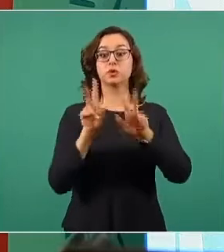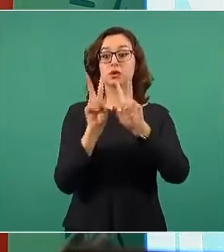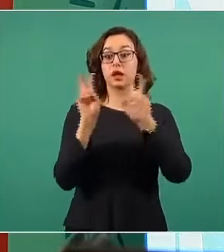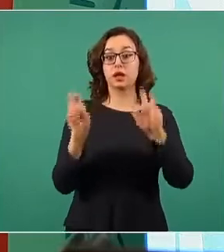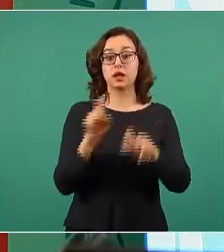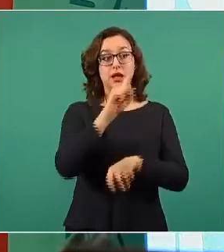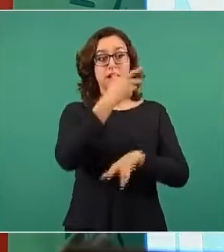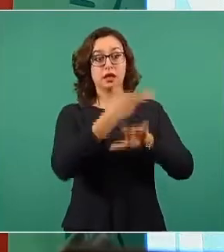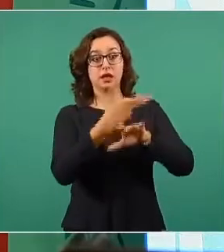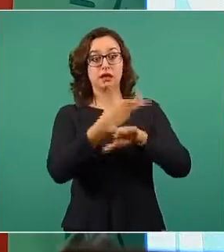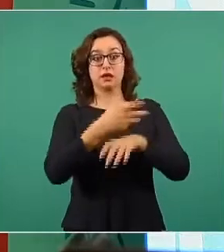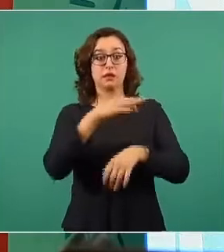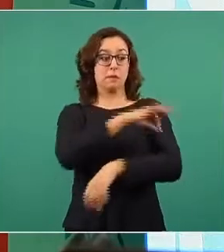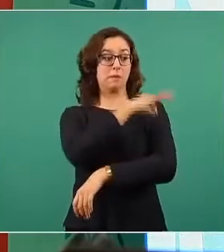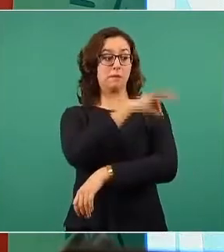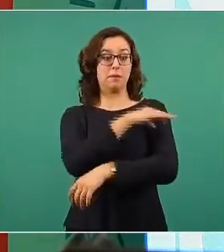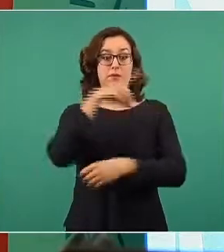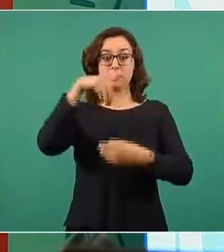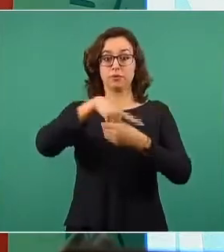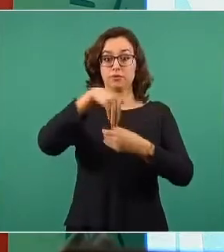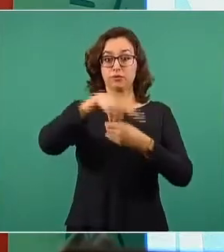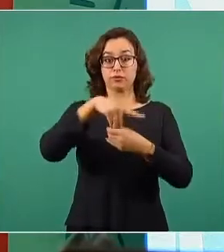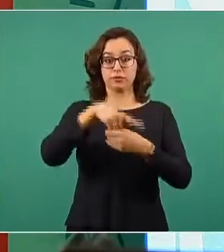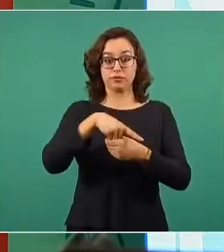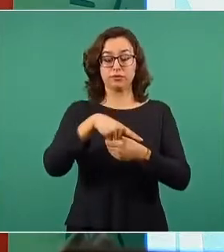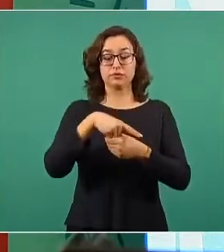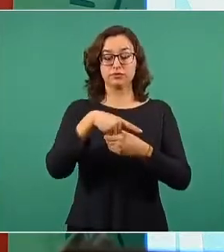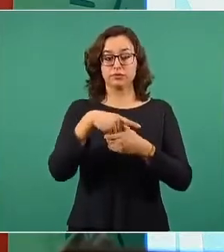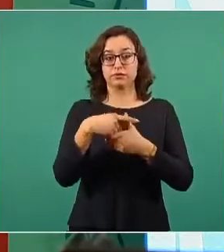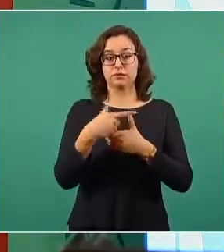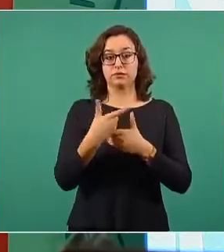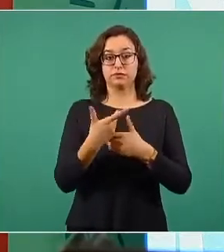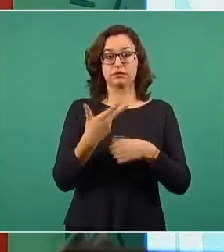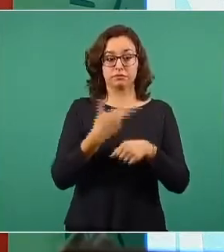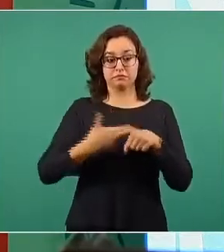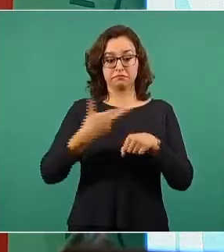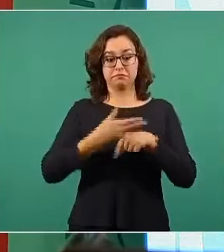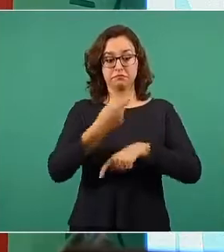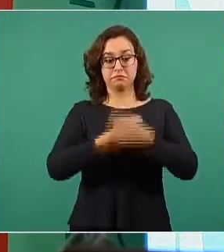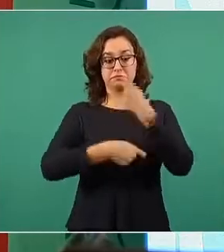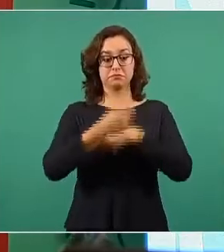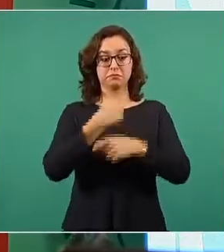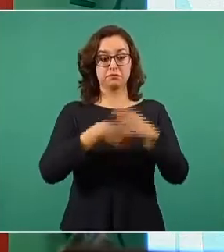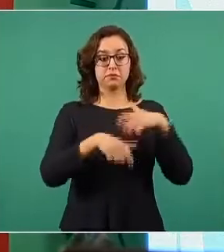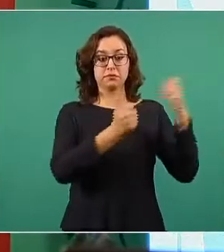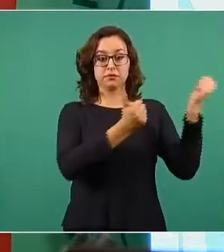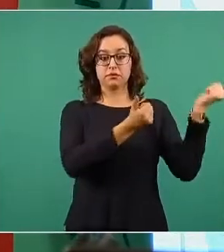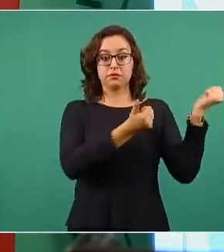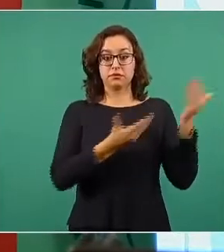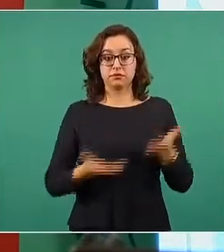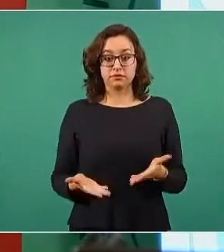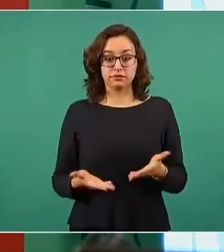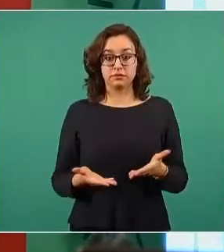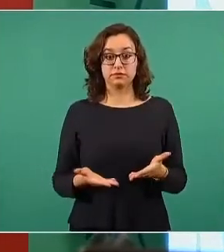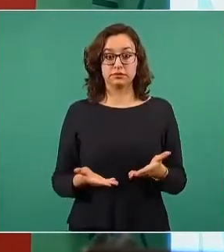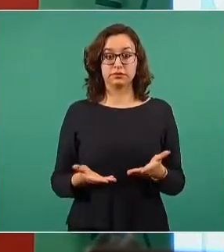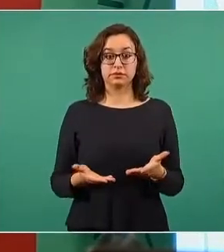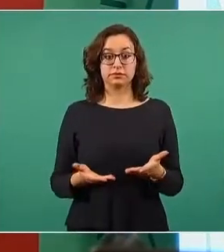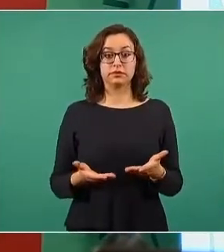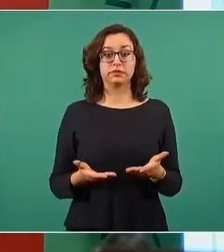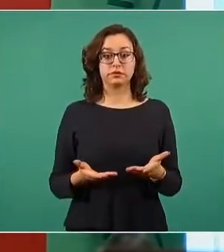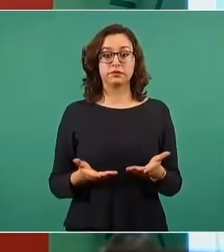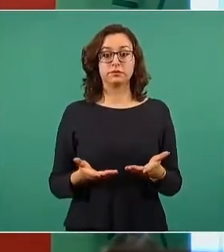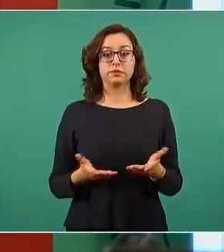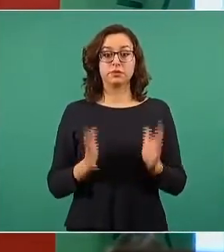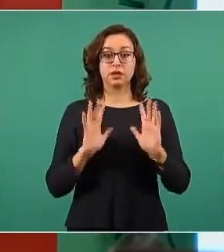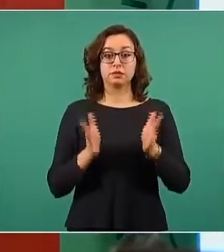haciendo, digo en tiempo continuo, porque estamos justamente en el proceso administrativo y sanitario para